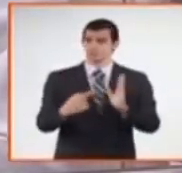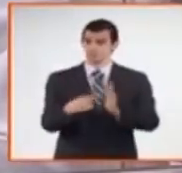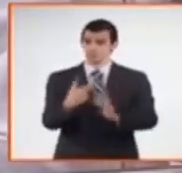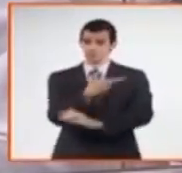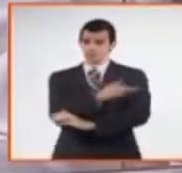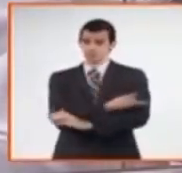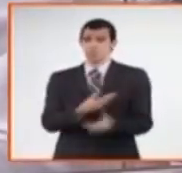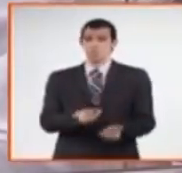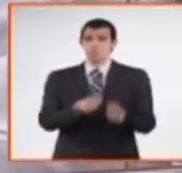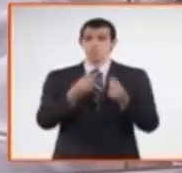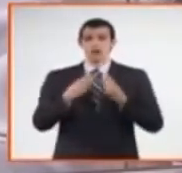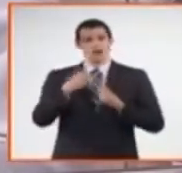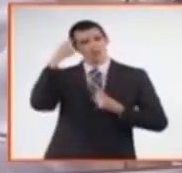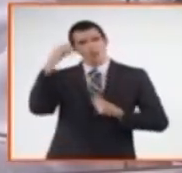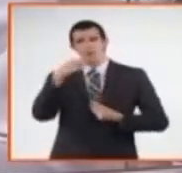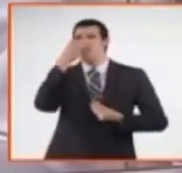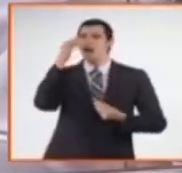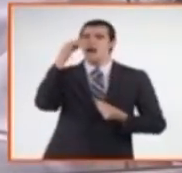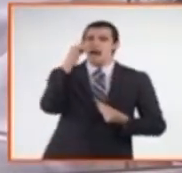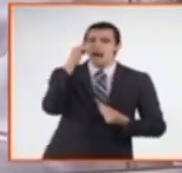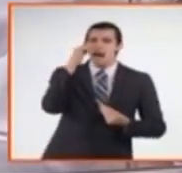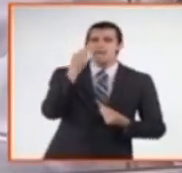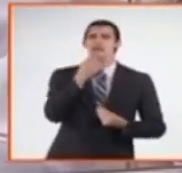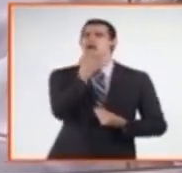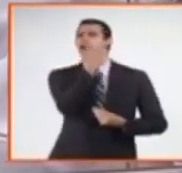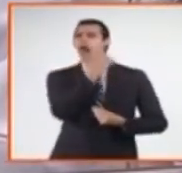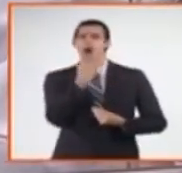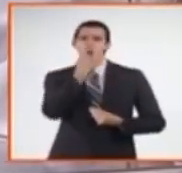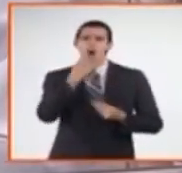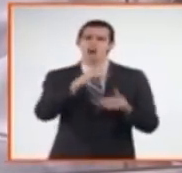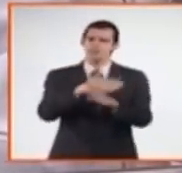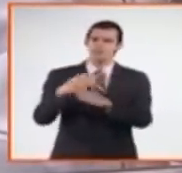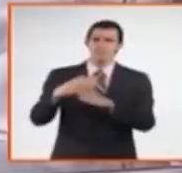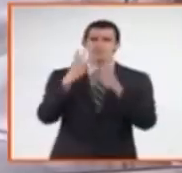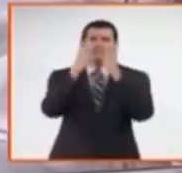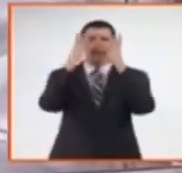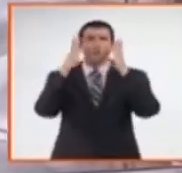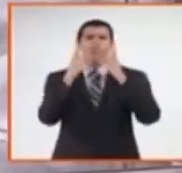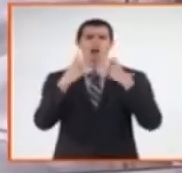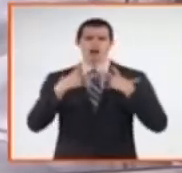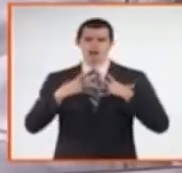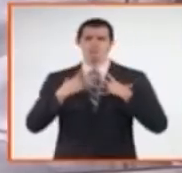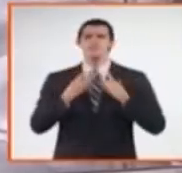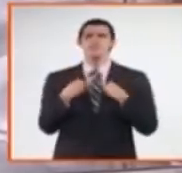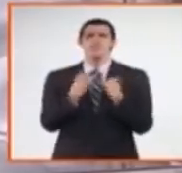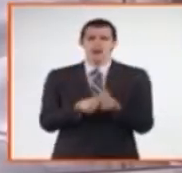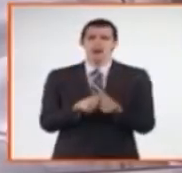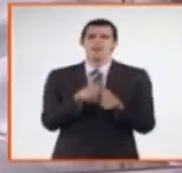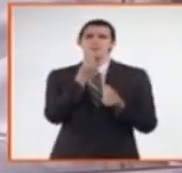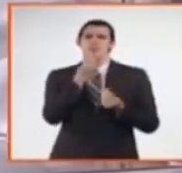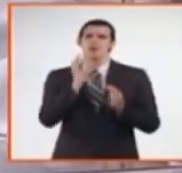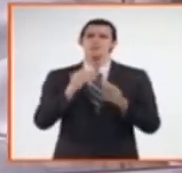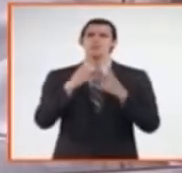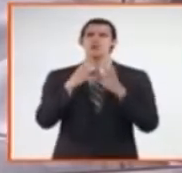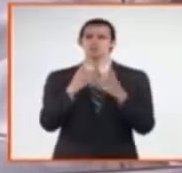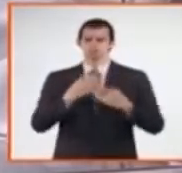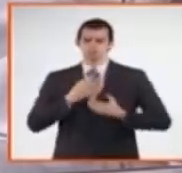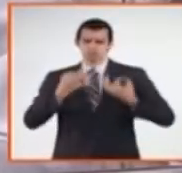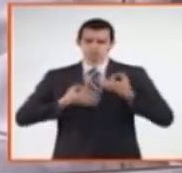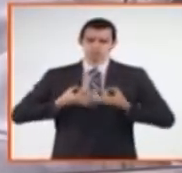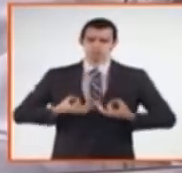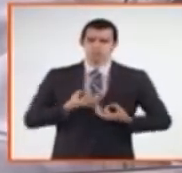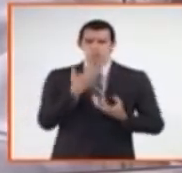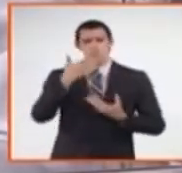vimos en el ensayo clínico fase 3 que la combinación tuvo la capacidad tuvo una eficacia en la